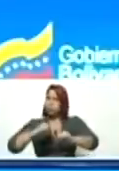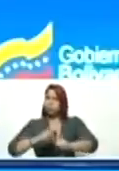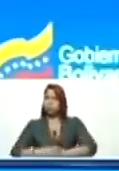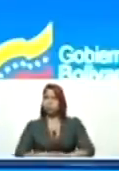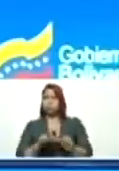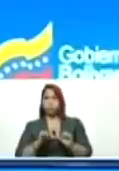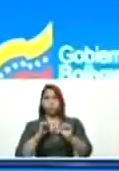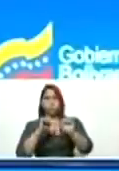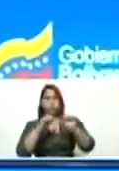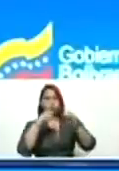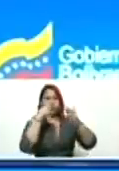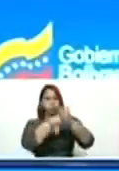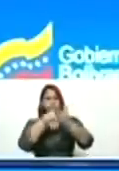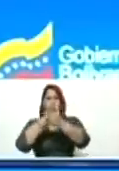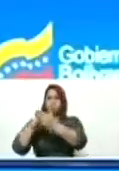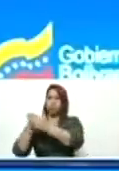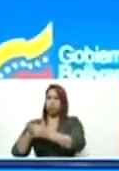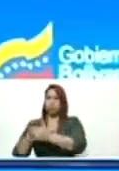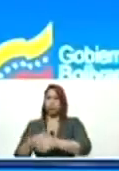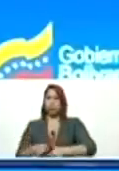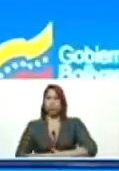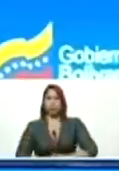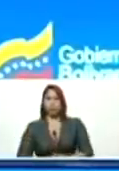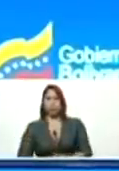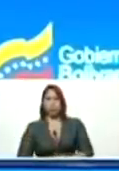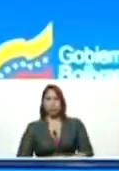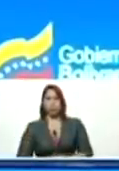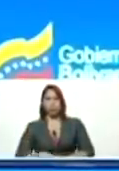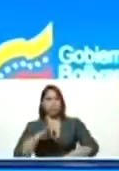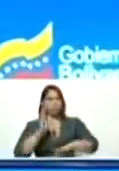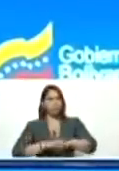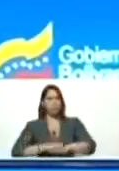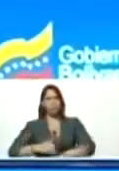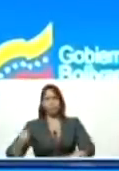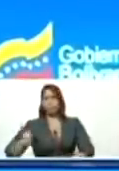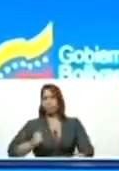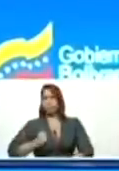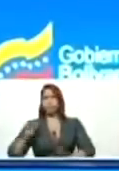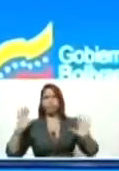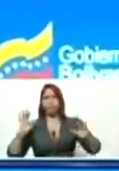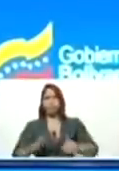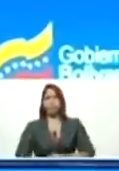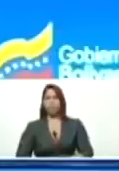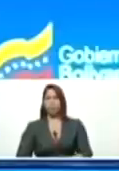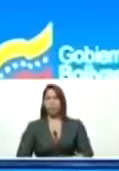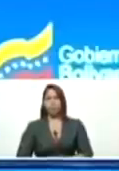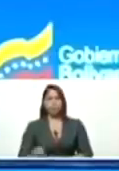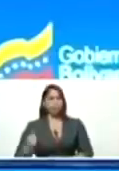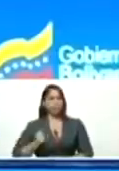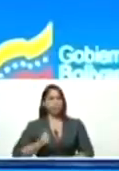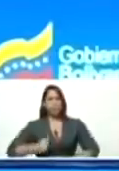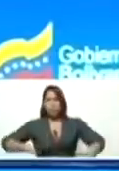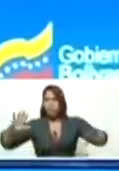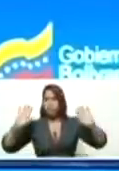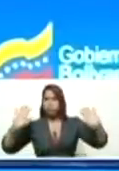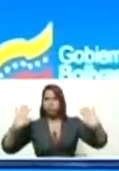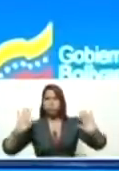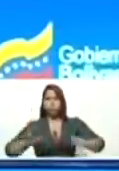seguiremos batallando pase lo que pase venga lo que venga